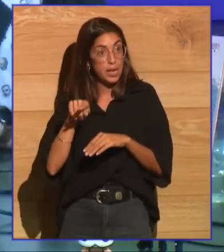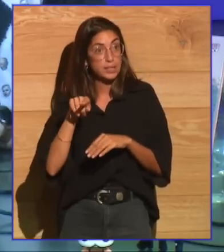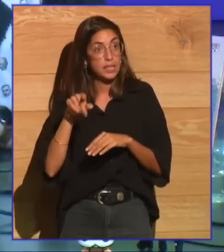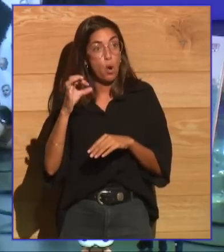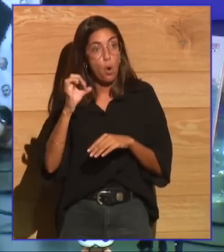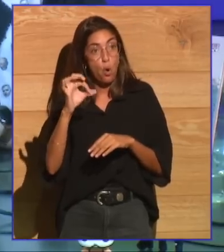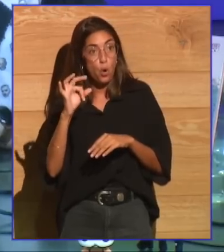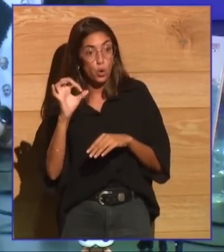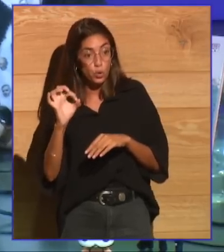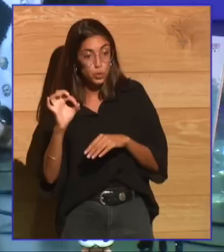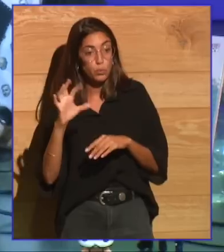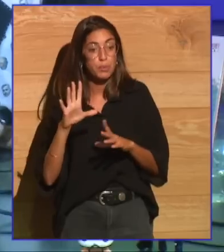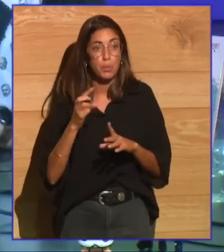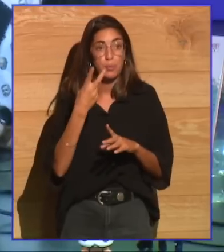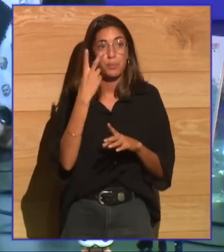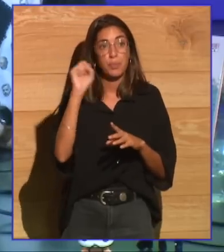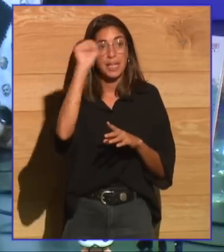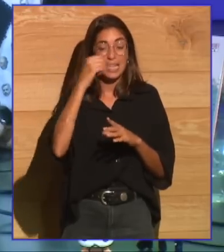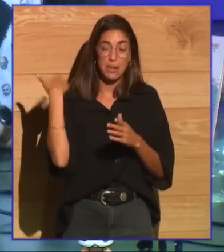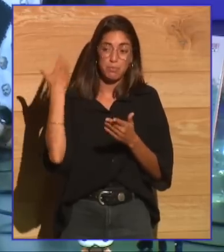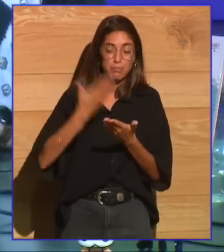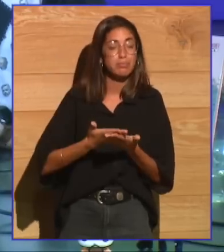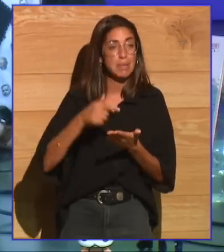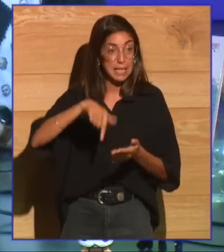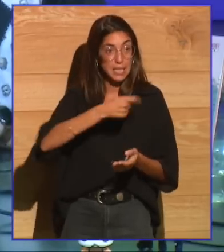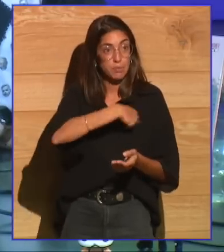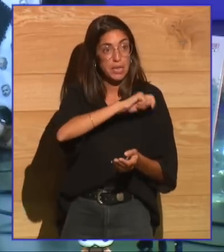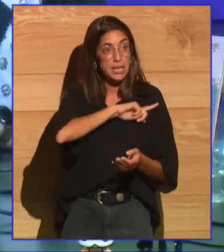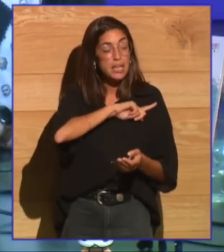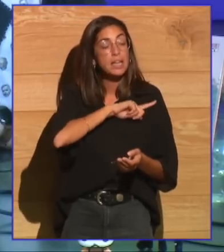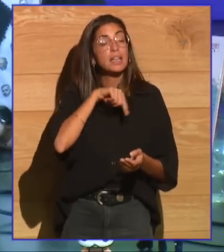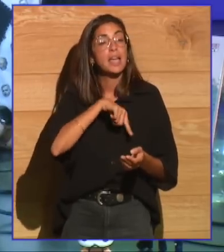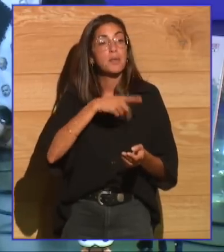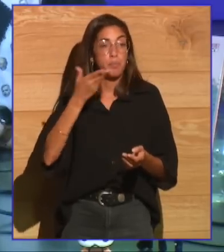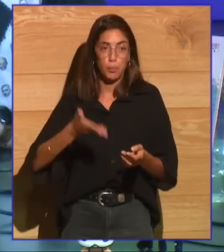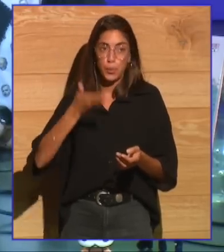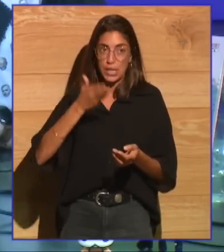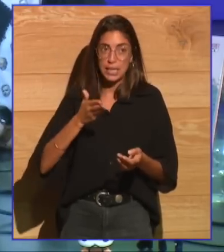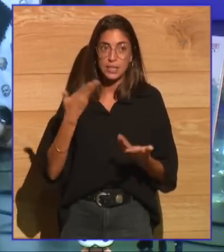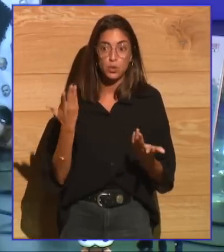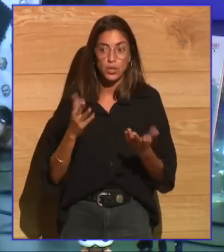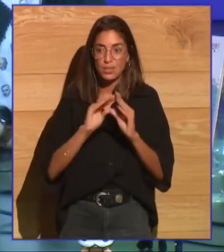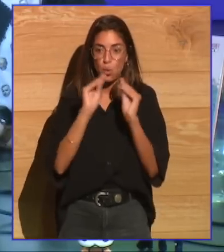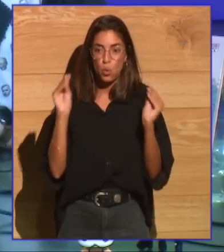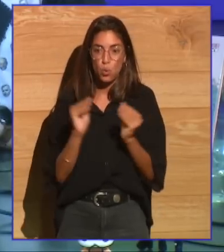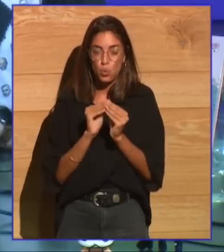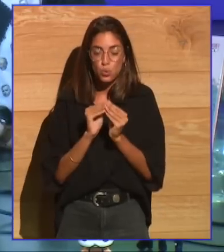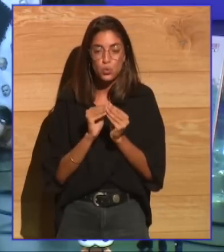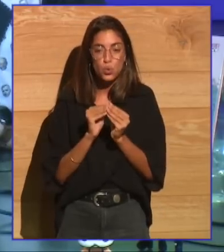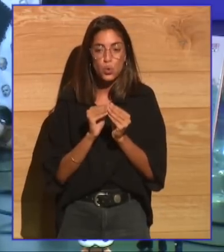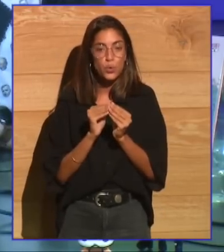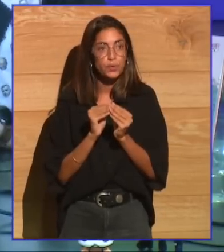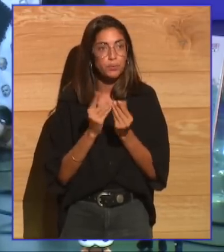pero hace 20 años en españa eran muy importantes conocidos muy muy importantes como llegar a la conclusión de que hacer que haga